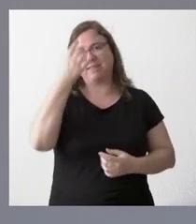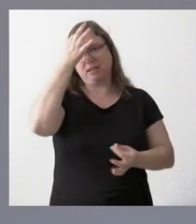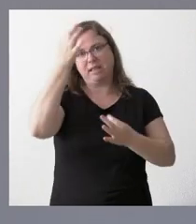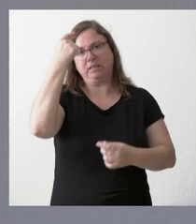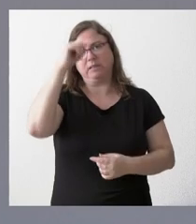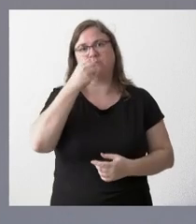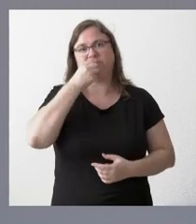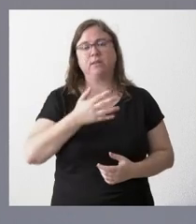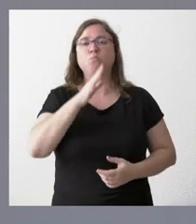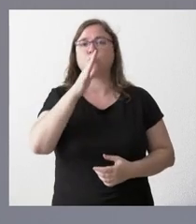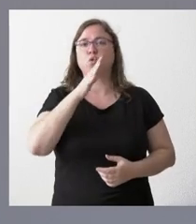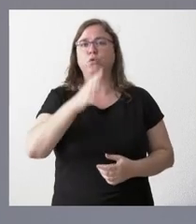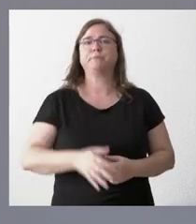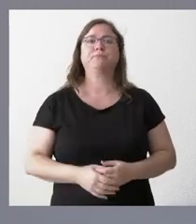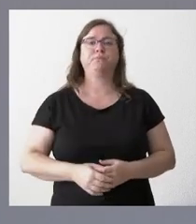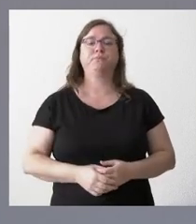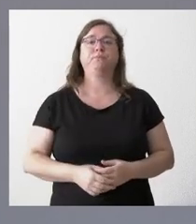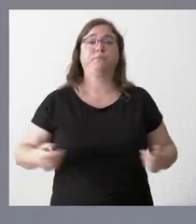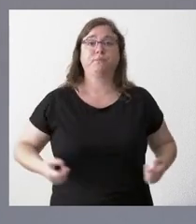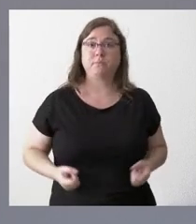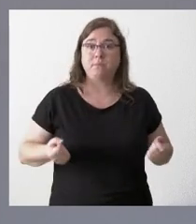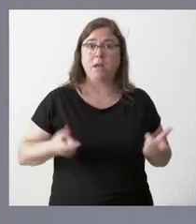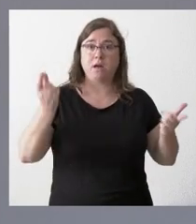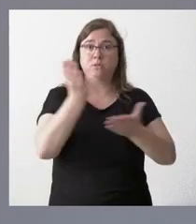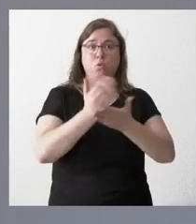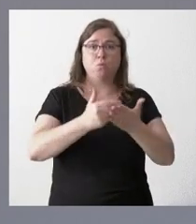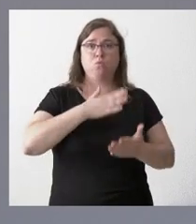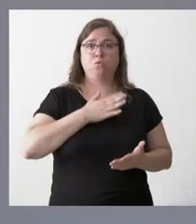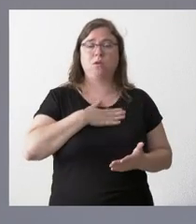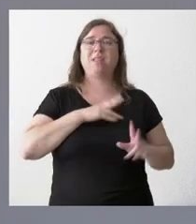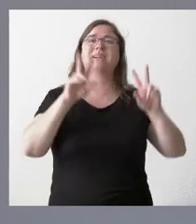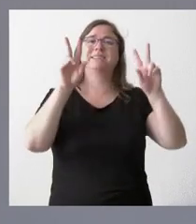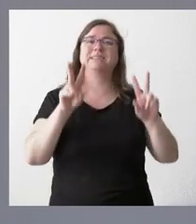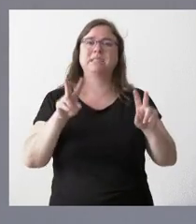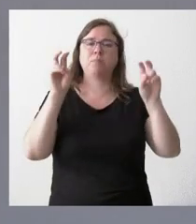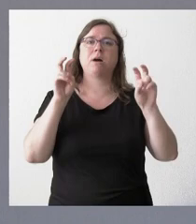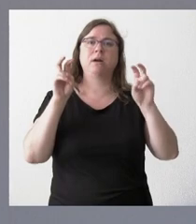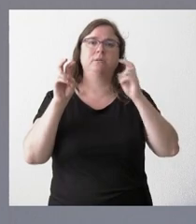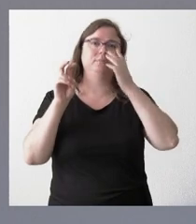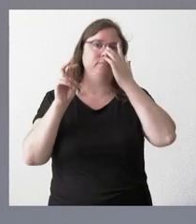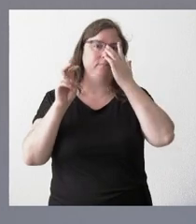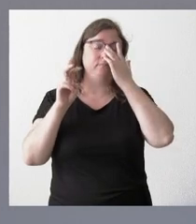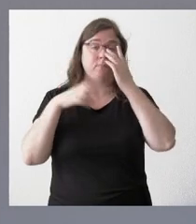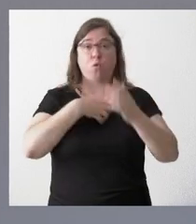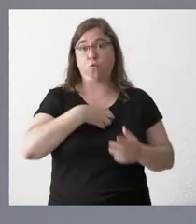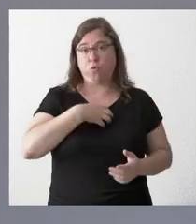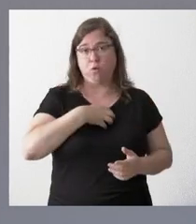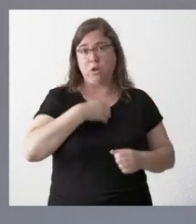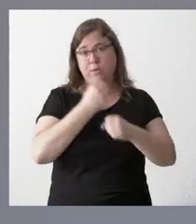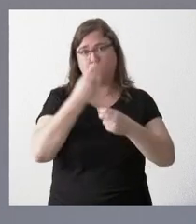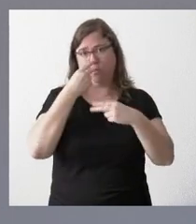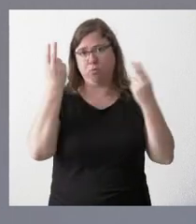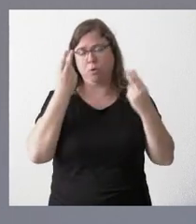porque el gasto de nuestra comunidad autónoma en materia de empleados públicos es muy